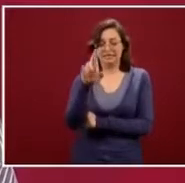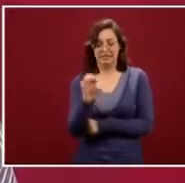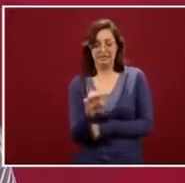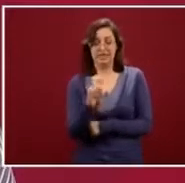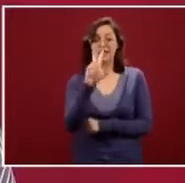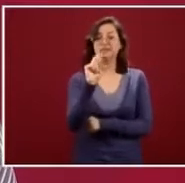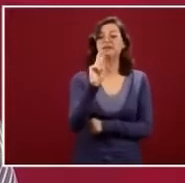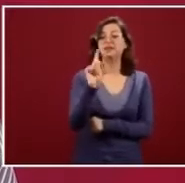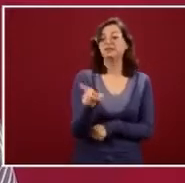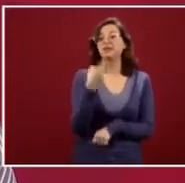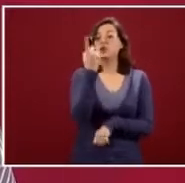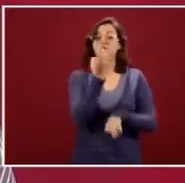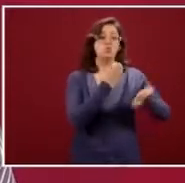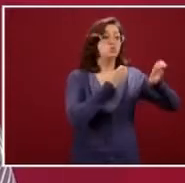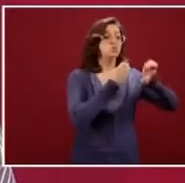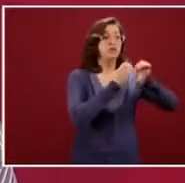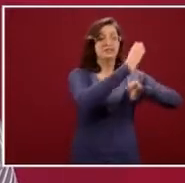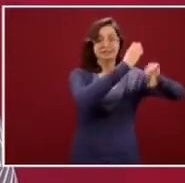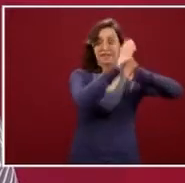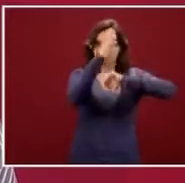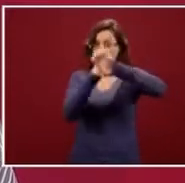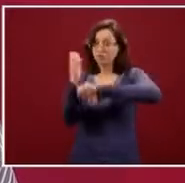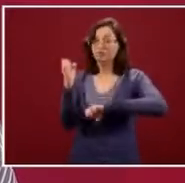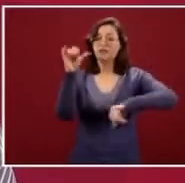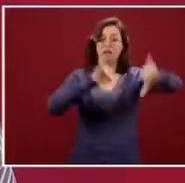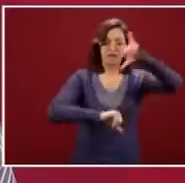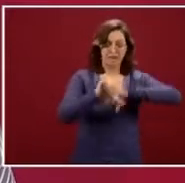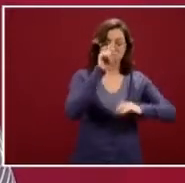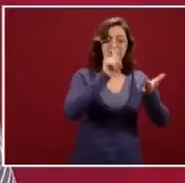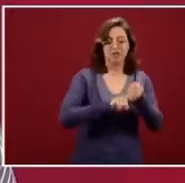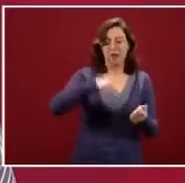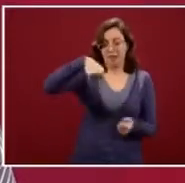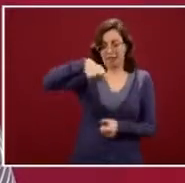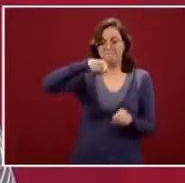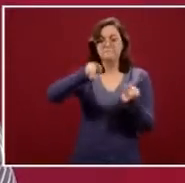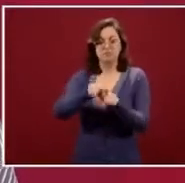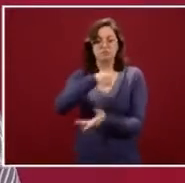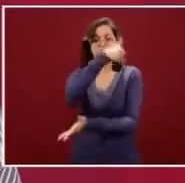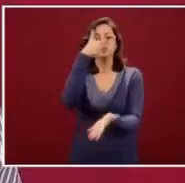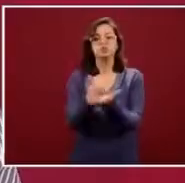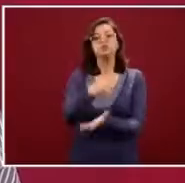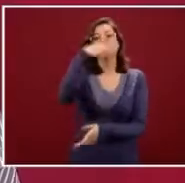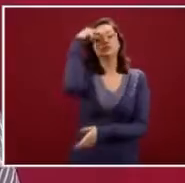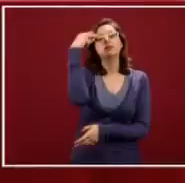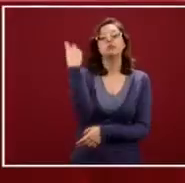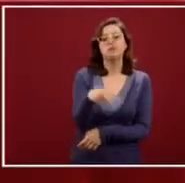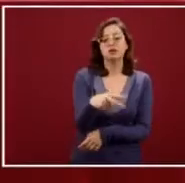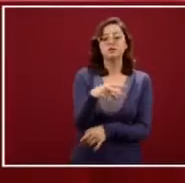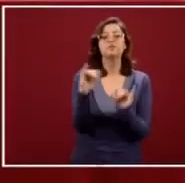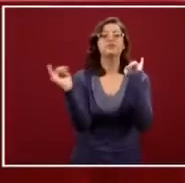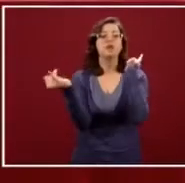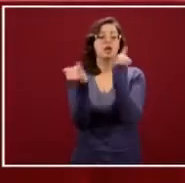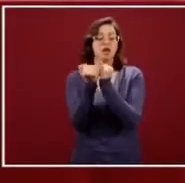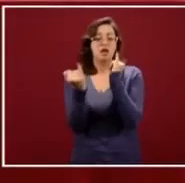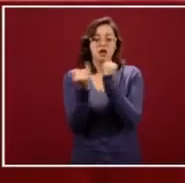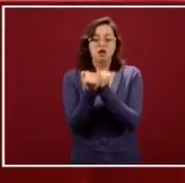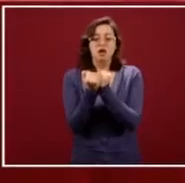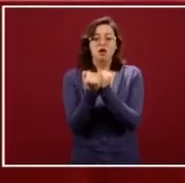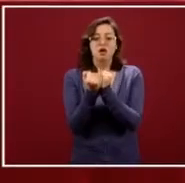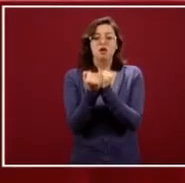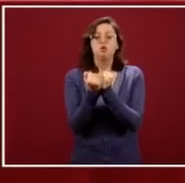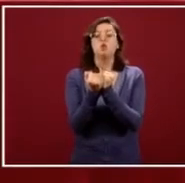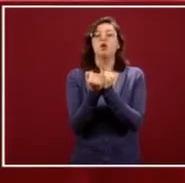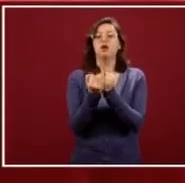31 laboratorios estatales de salud pública, así como el laboratorio de la Ciudad de México. También los laboratorios